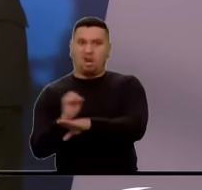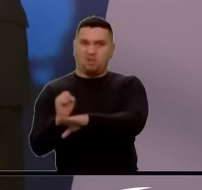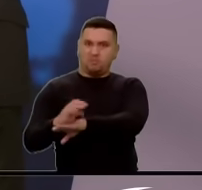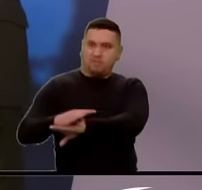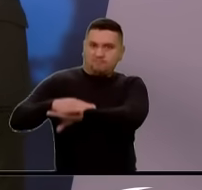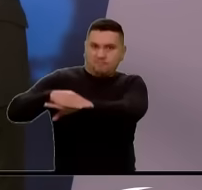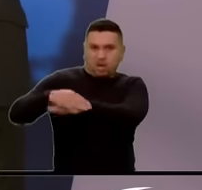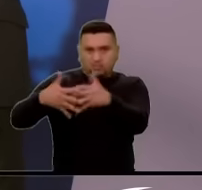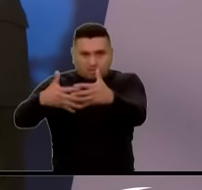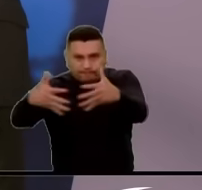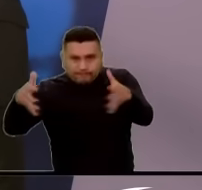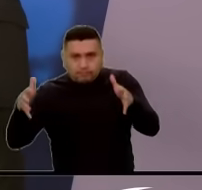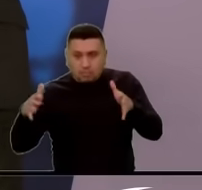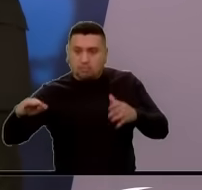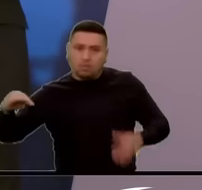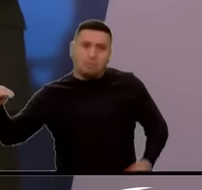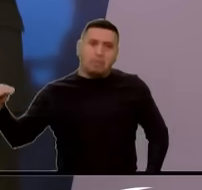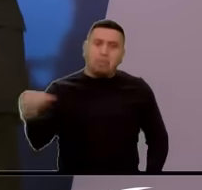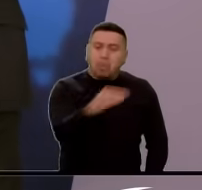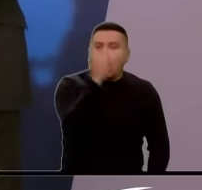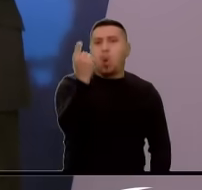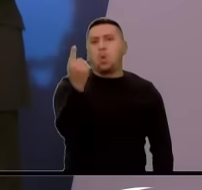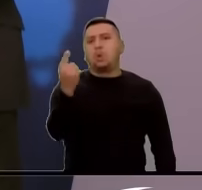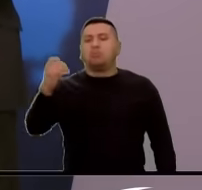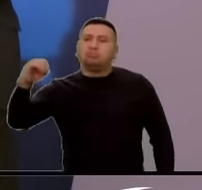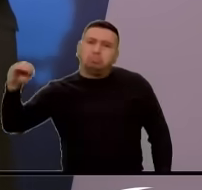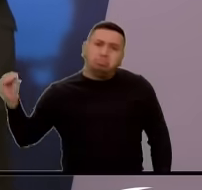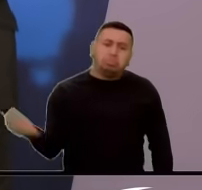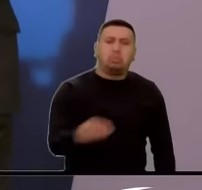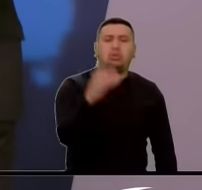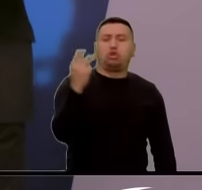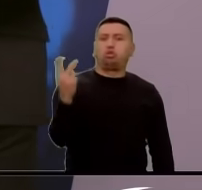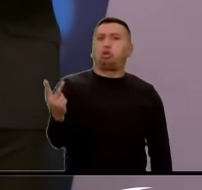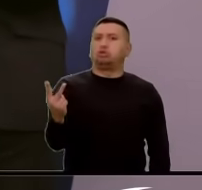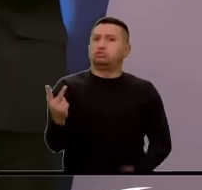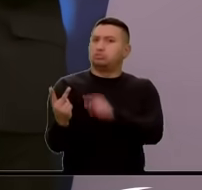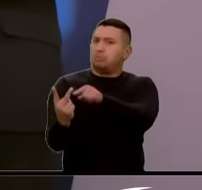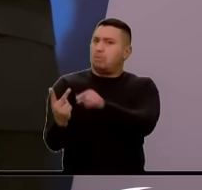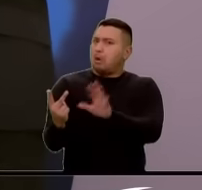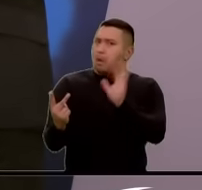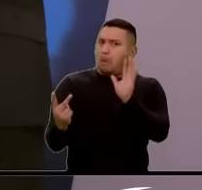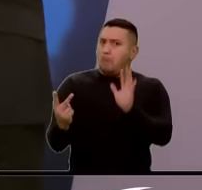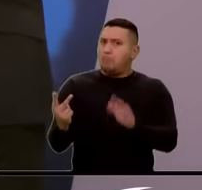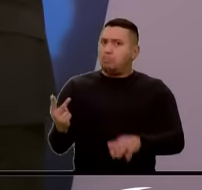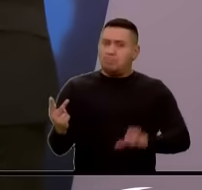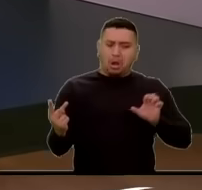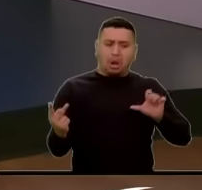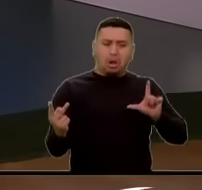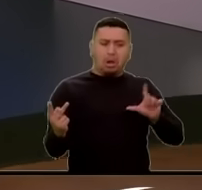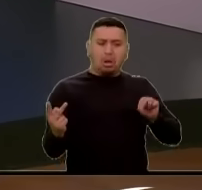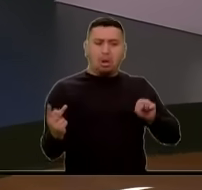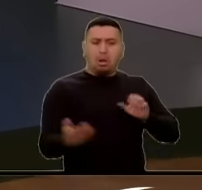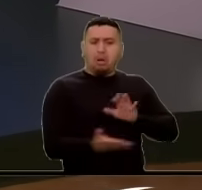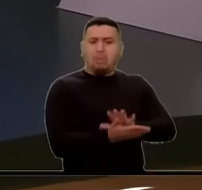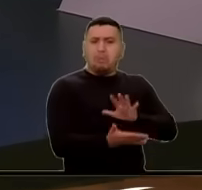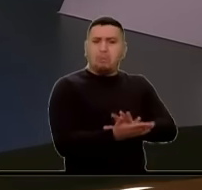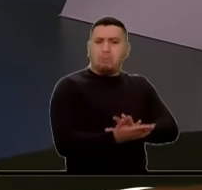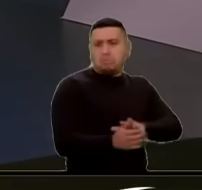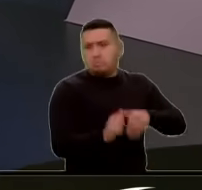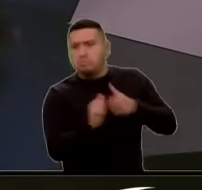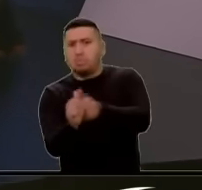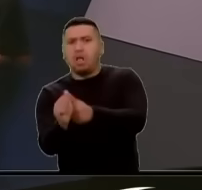los que estaban ahí en la orilla? ¿Sospecha usted que ahí hay algo raro? ¿Qué es lo que usted sospecha? Pues hay